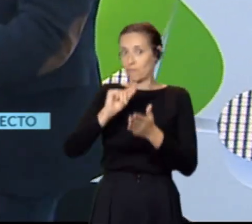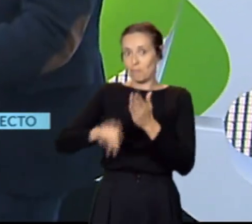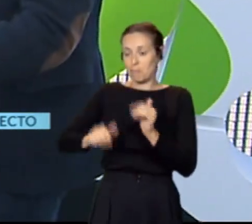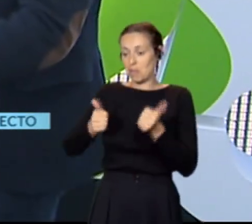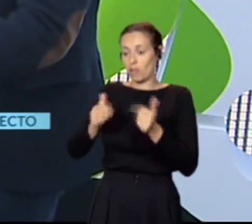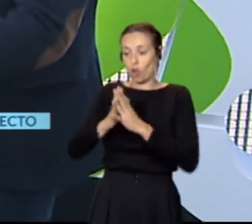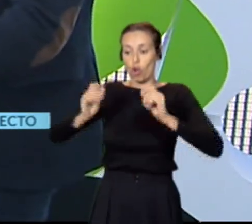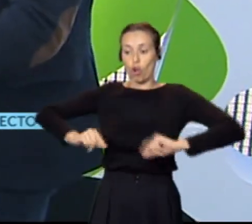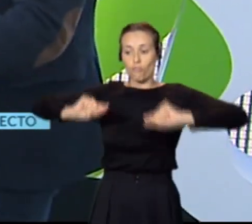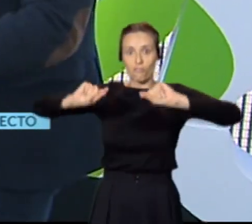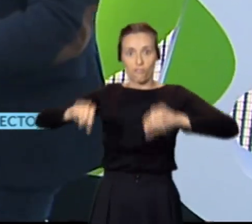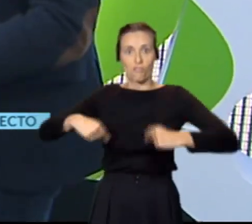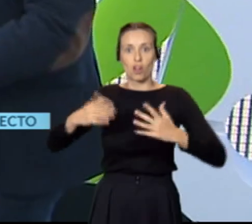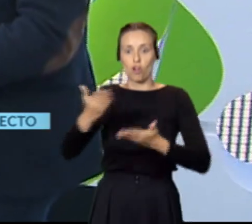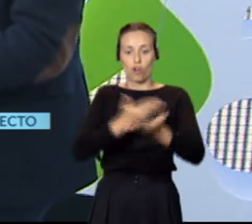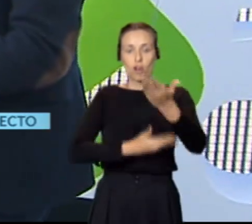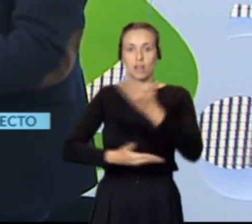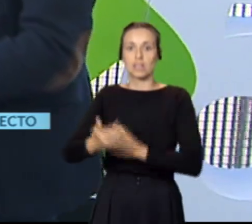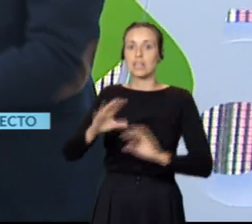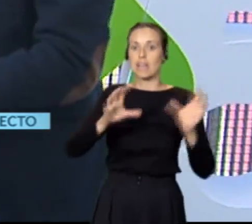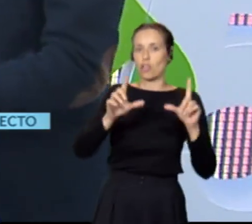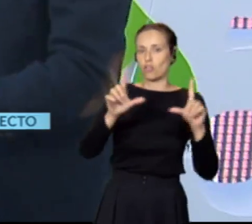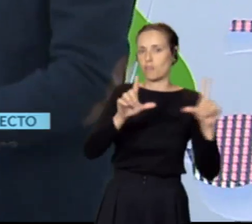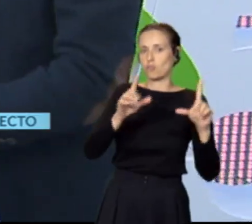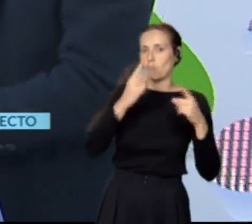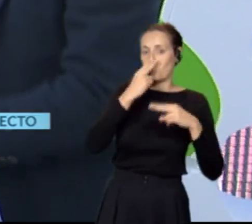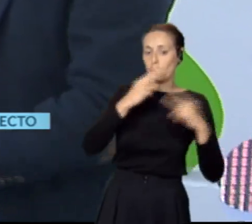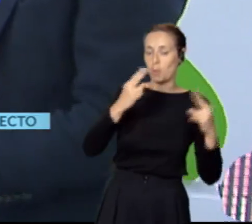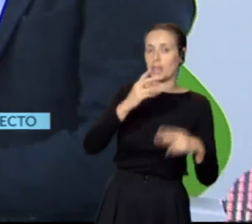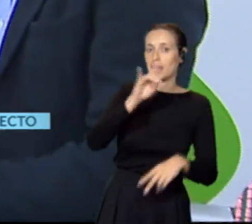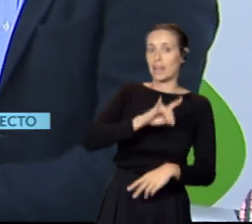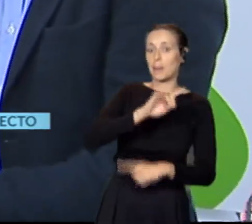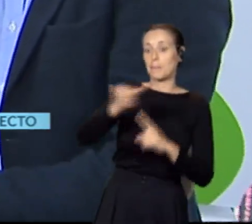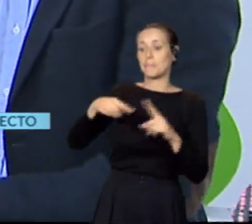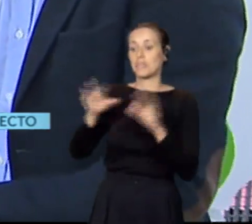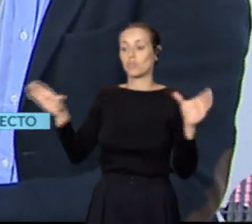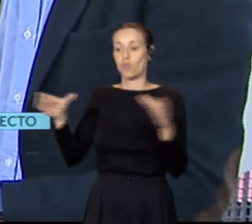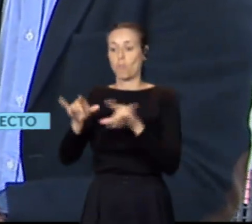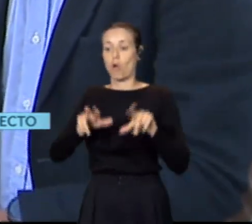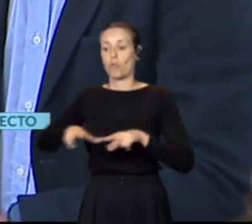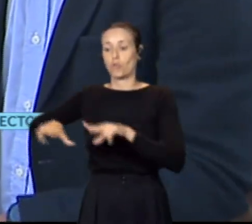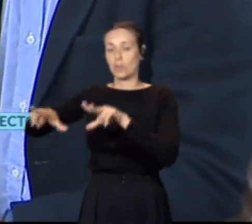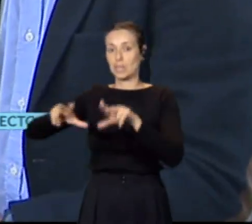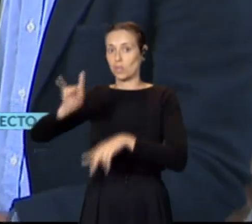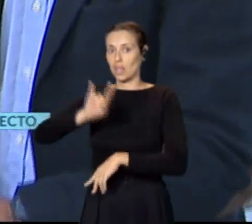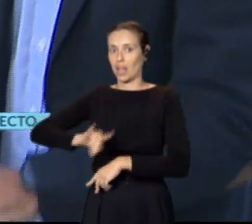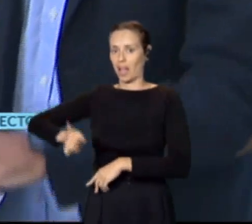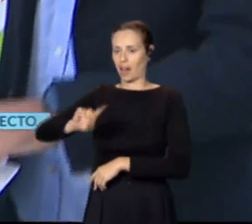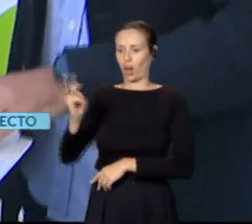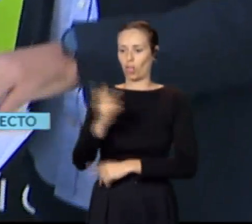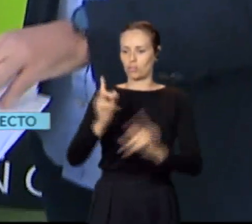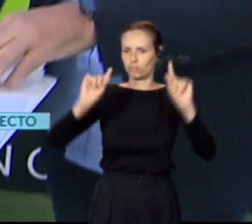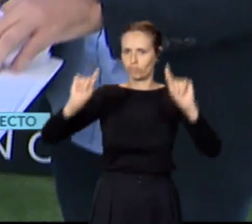colaboración entre la radio televisión pública de Canarias y el clúster audiovisual de Canarias que tiene el objetivo de impulsar la